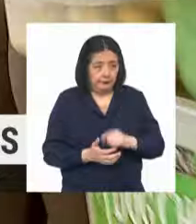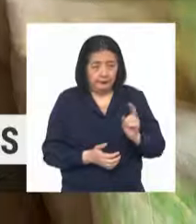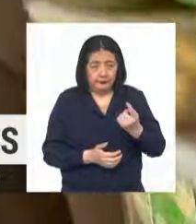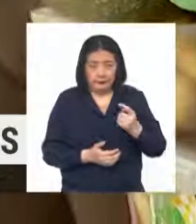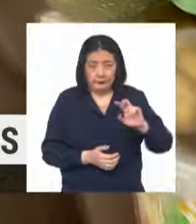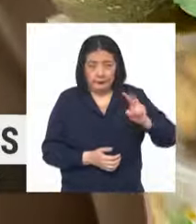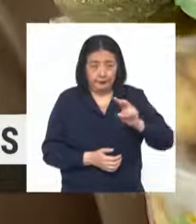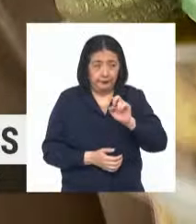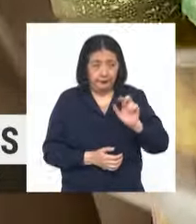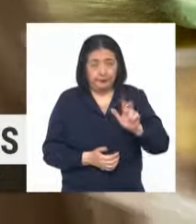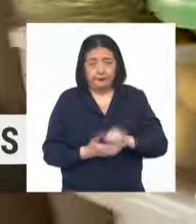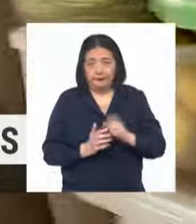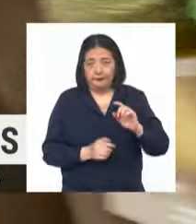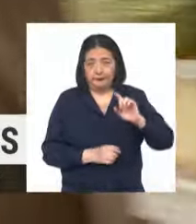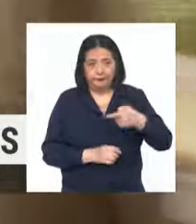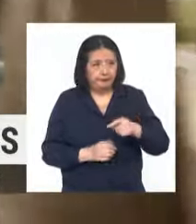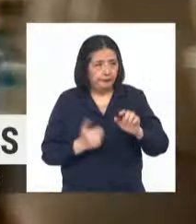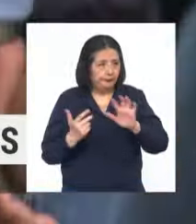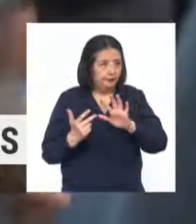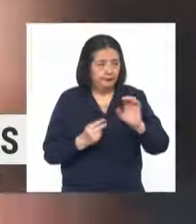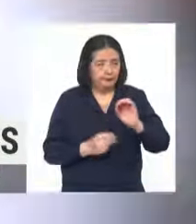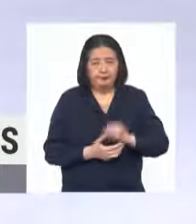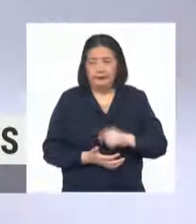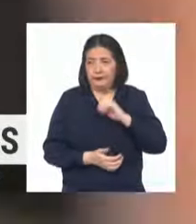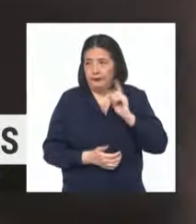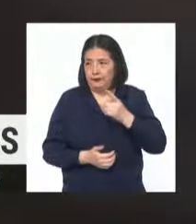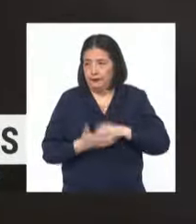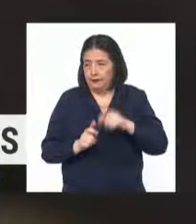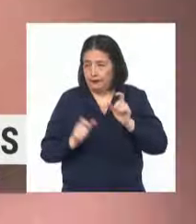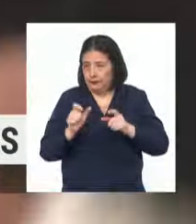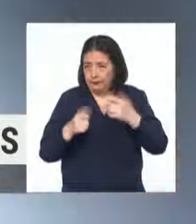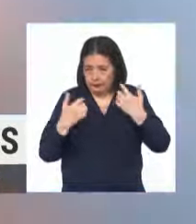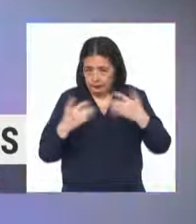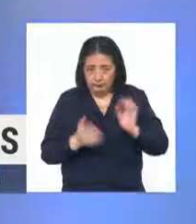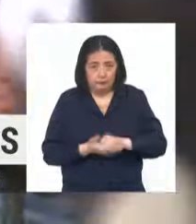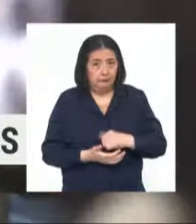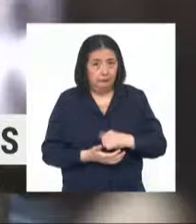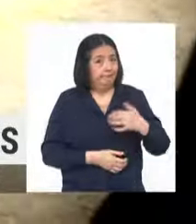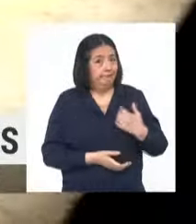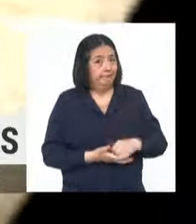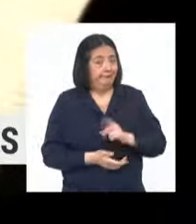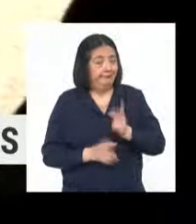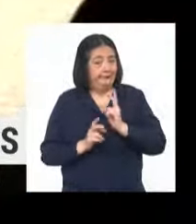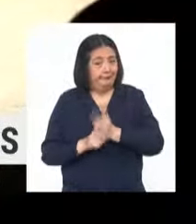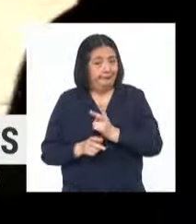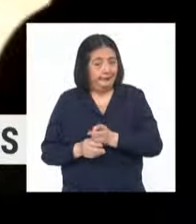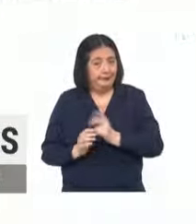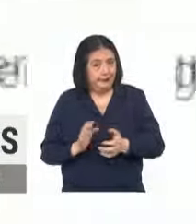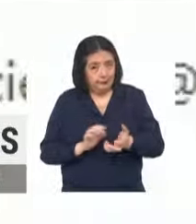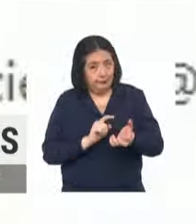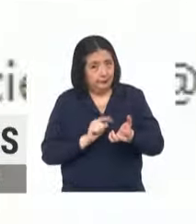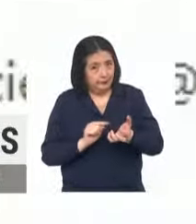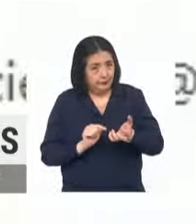en 2023 más de 1.800 denuncias de personas que han sido víctimas de estos préstamos por aplicativo. Cifra que